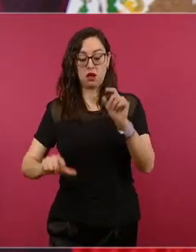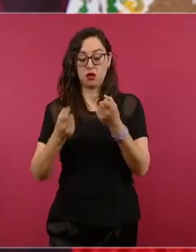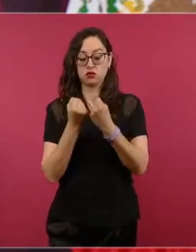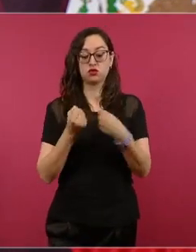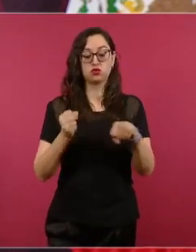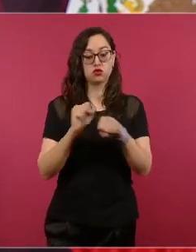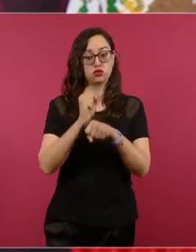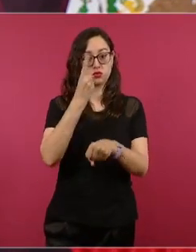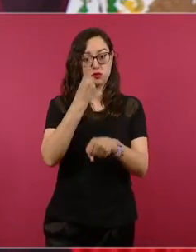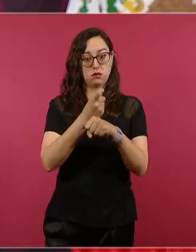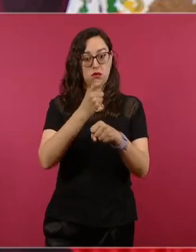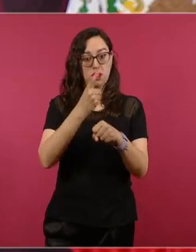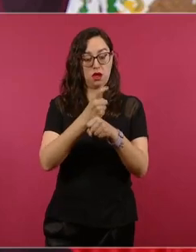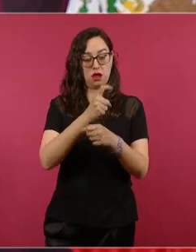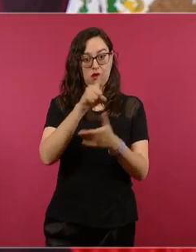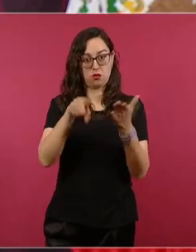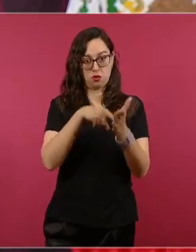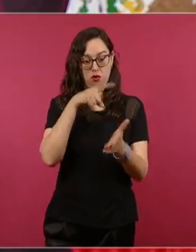de Estados Unidos.